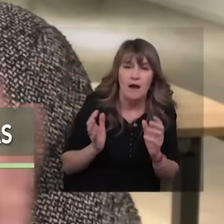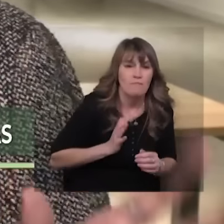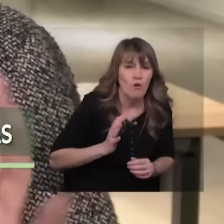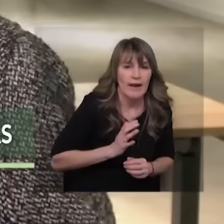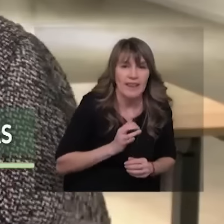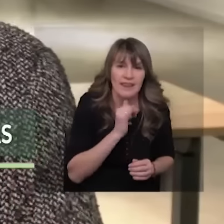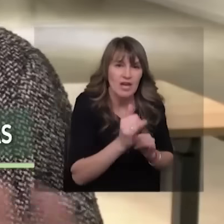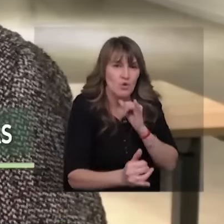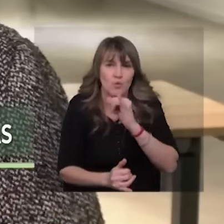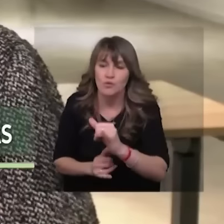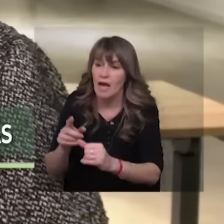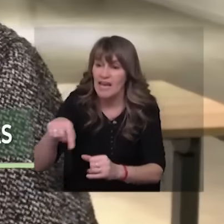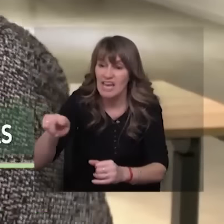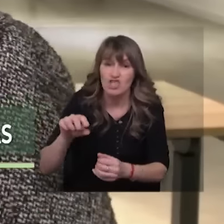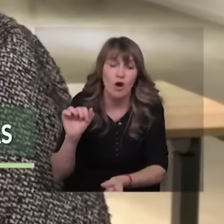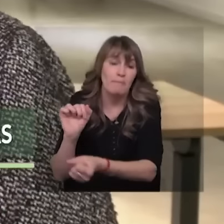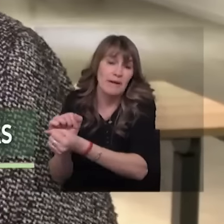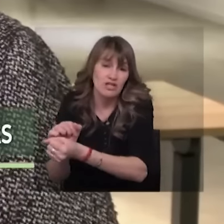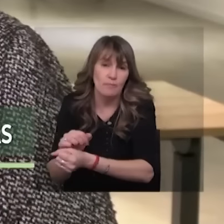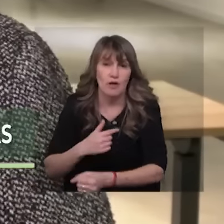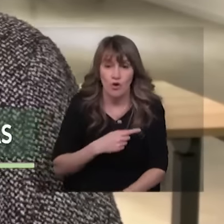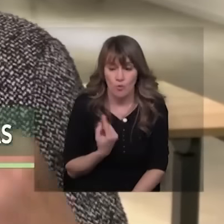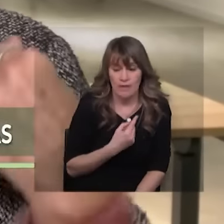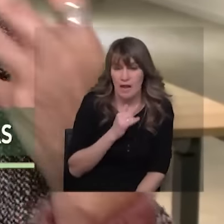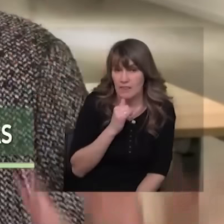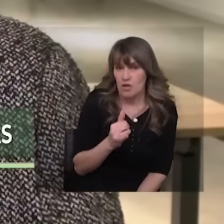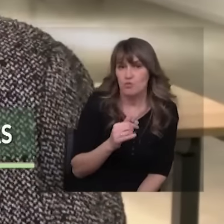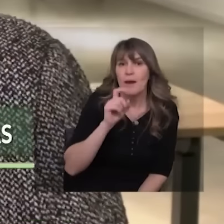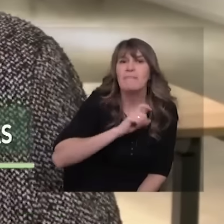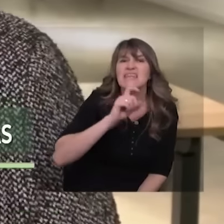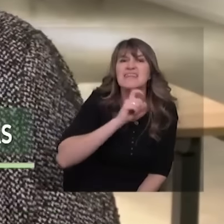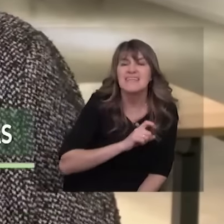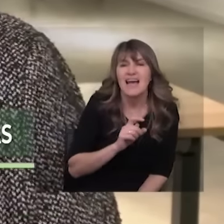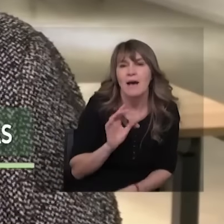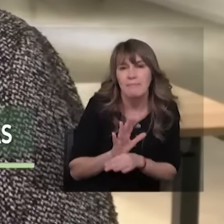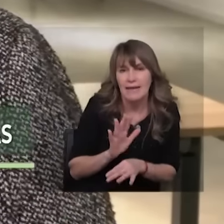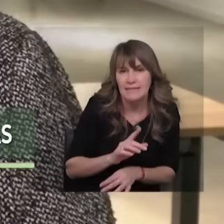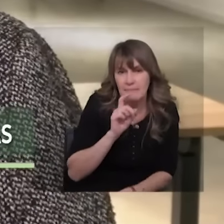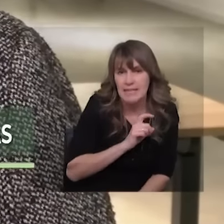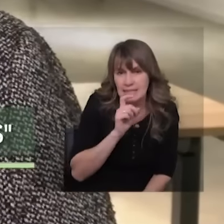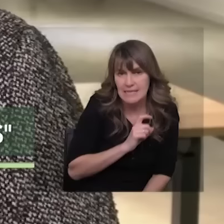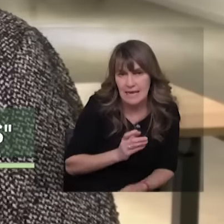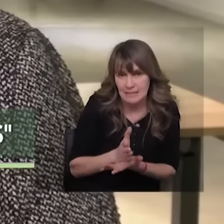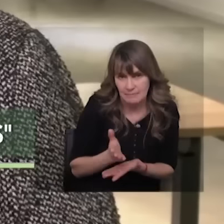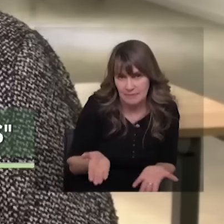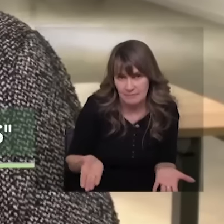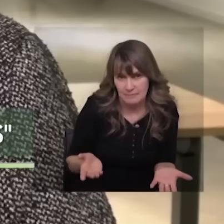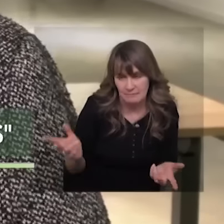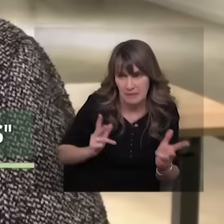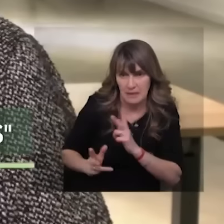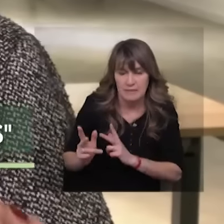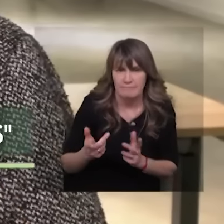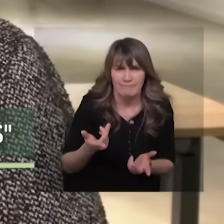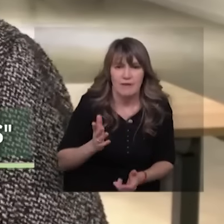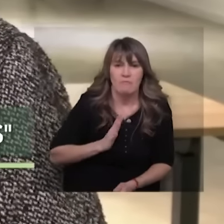Entonces los hombres van presos nosotros los denunciamos y esto mentira no es como una especie de imaginario que no es real porque las mujeres